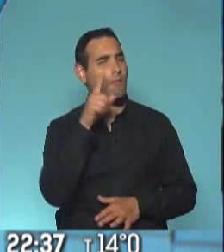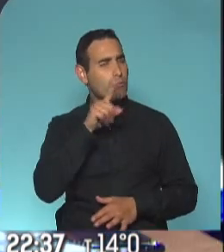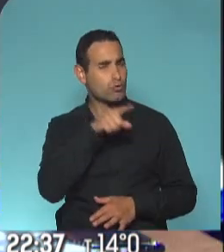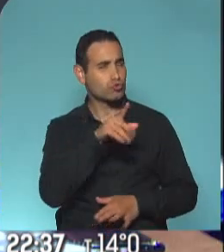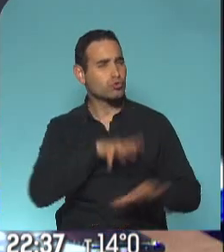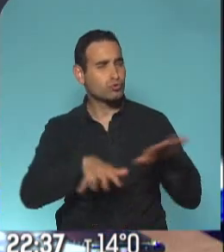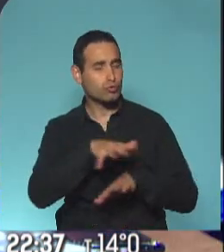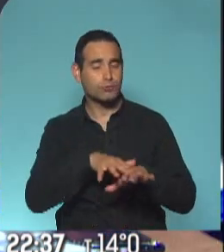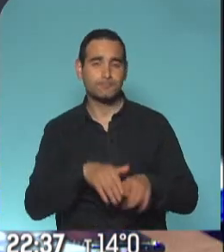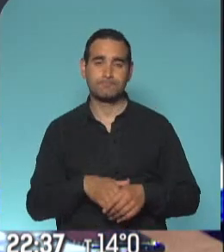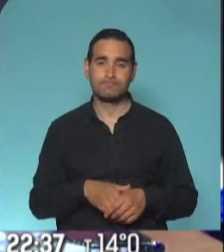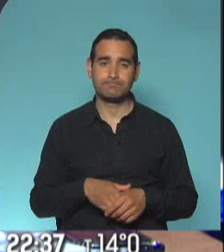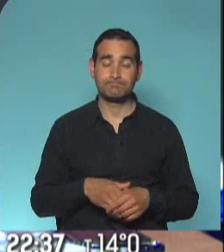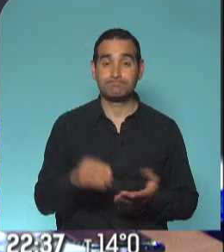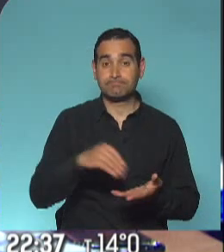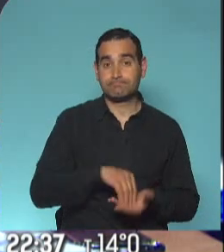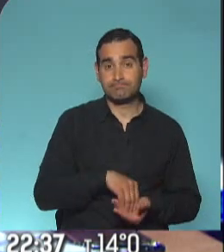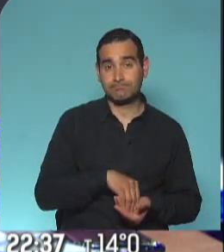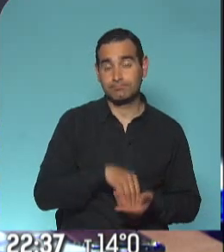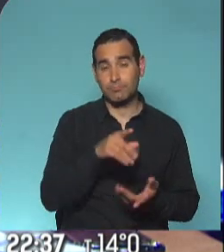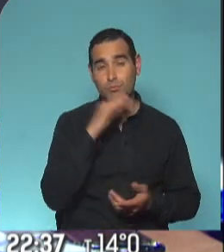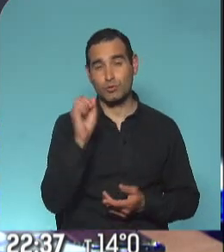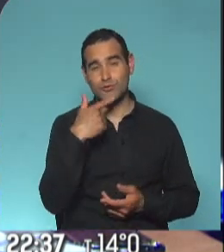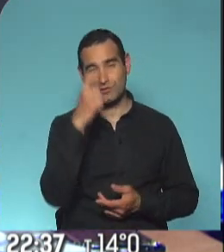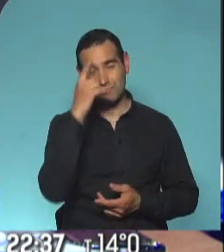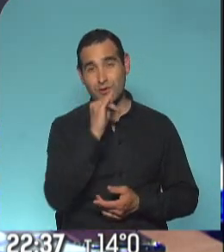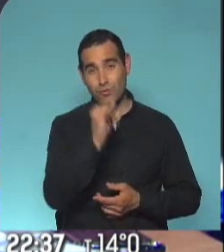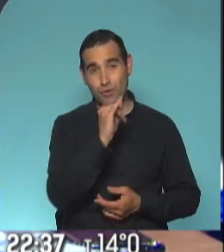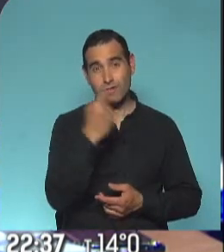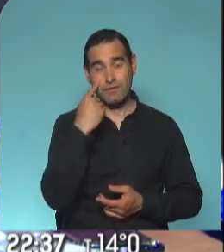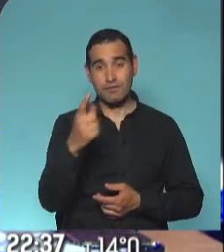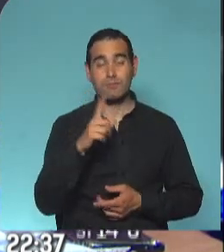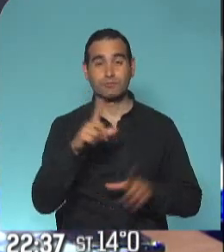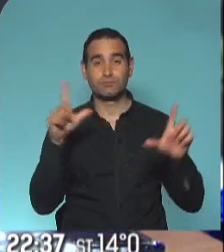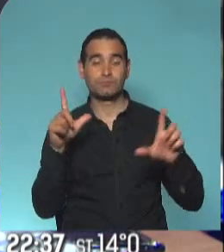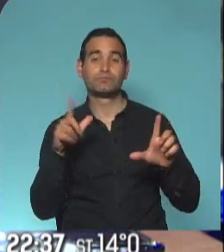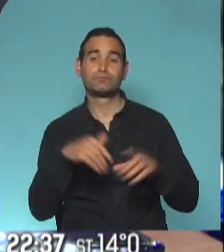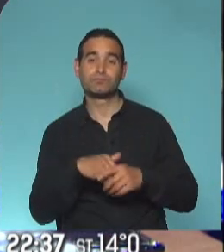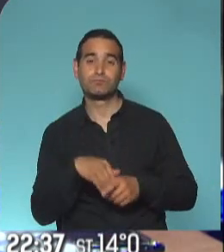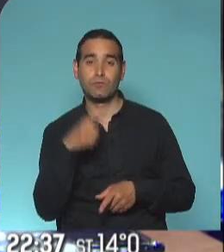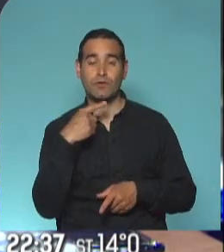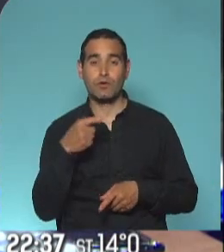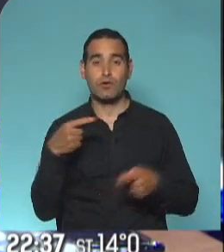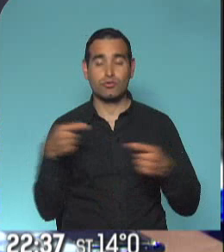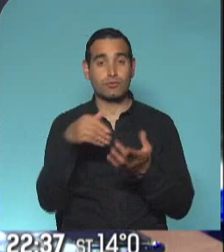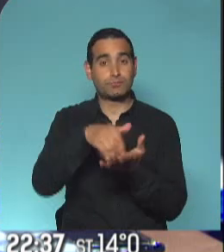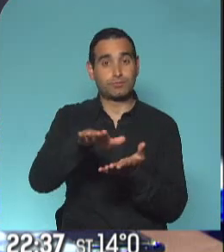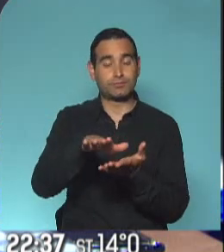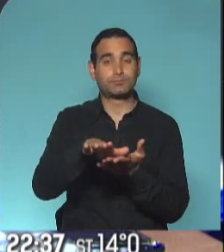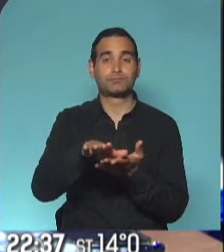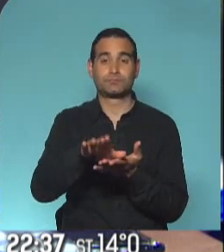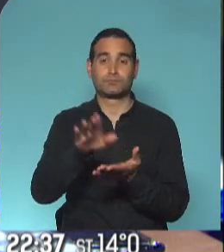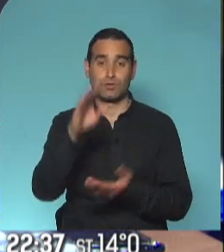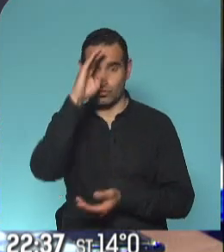Y la imagen, a tono con lo que dice José, la imagen del hombre del establishment contra el establishment, que es justamente lo